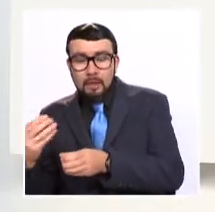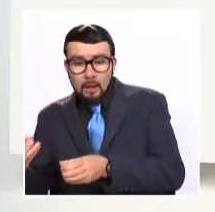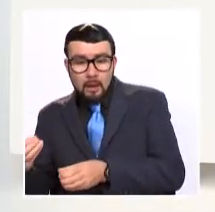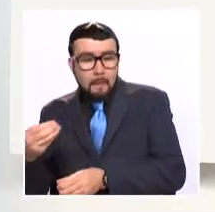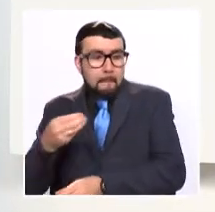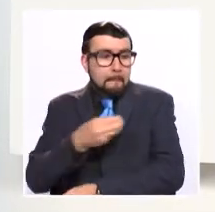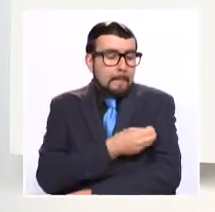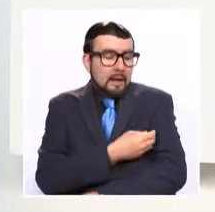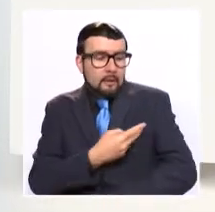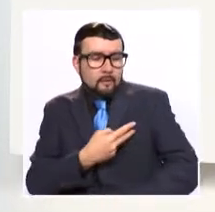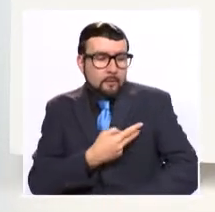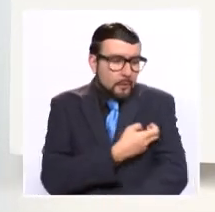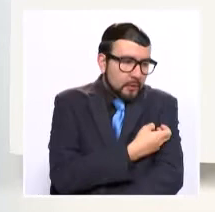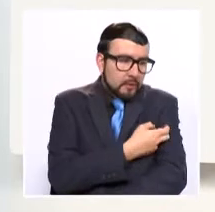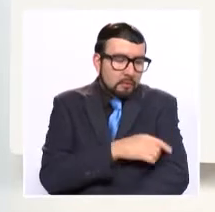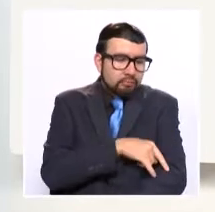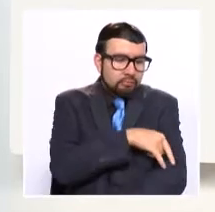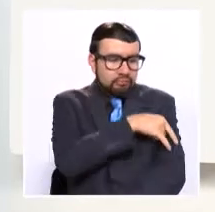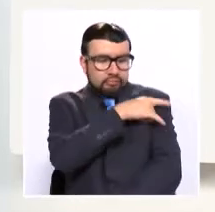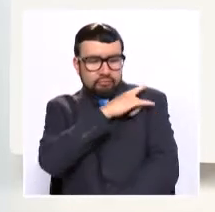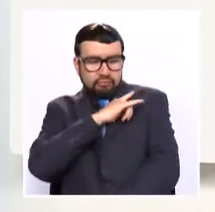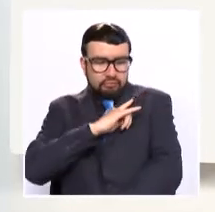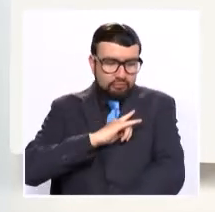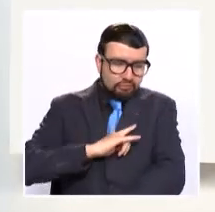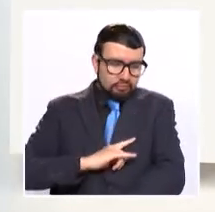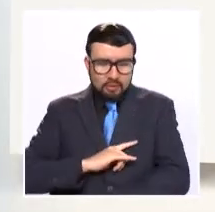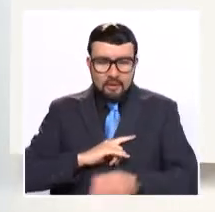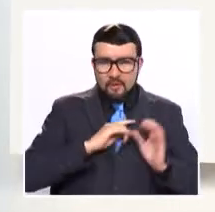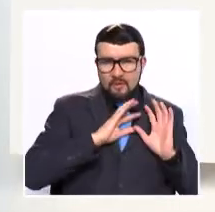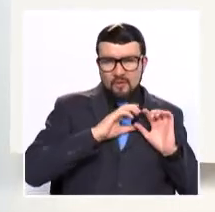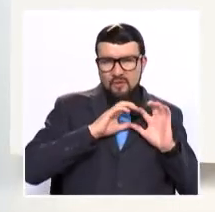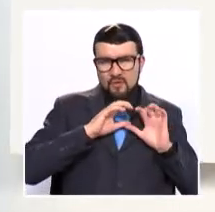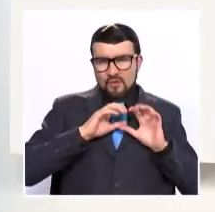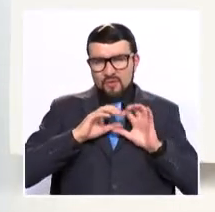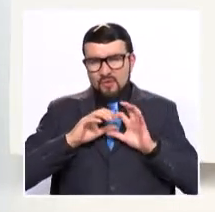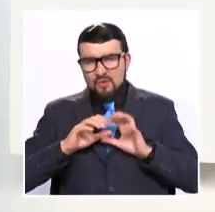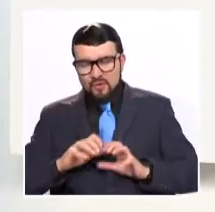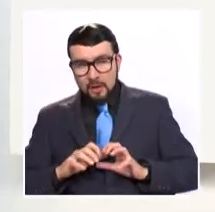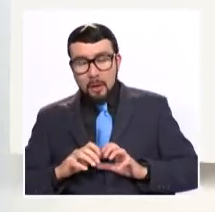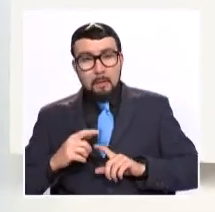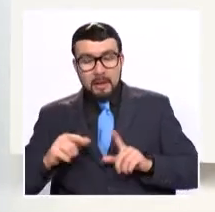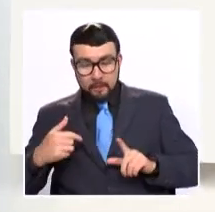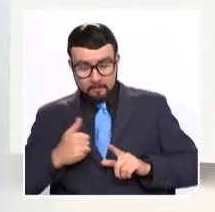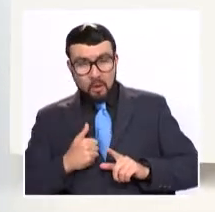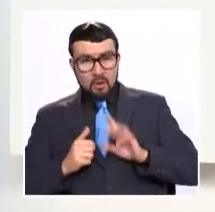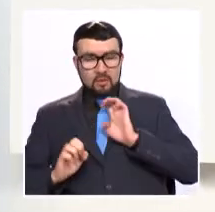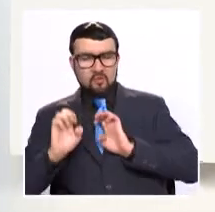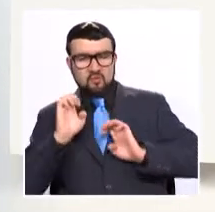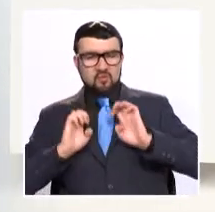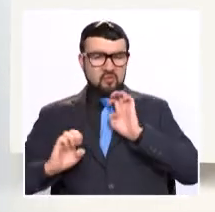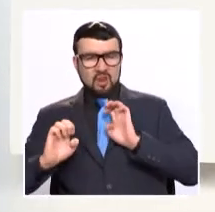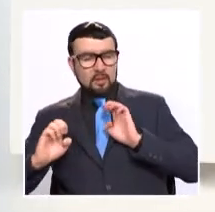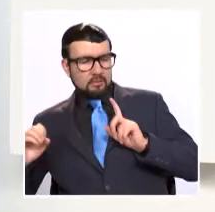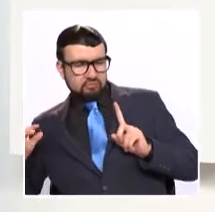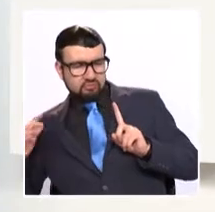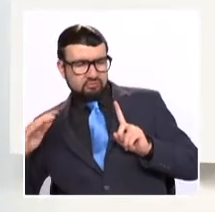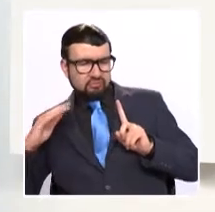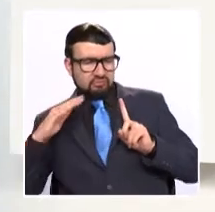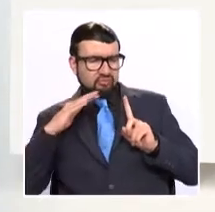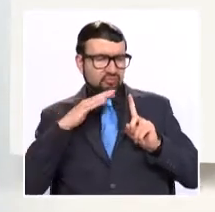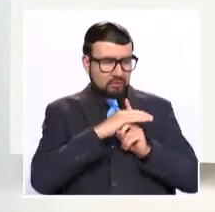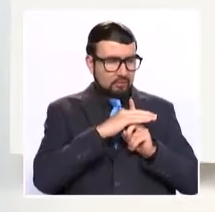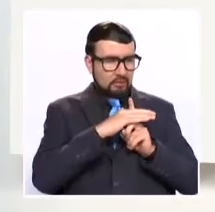sistema humano lo que se genera es una respuesta que llamamos una respuesta inmunológica. Eso quiere decir que se generan